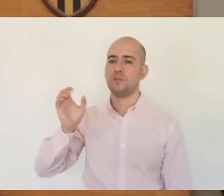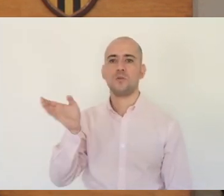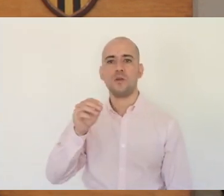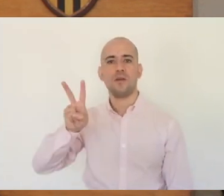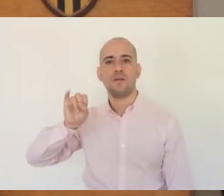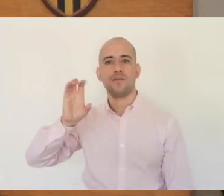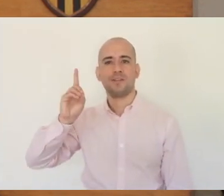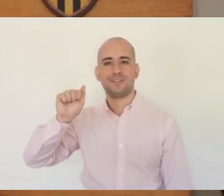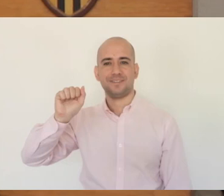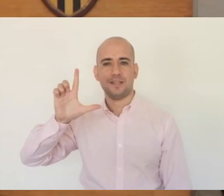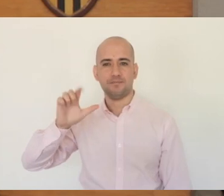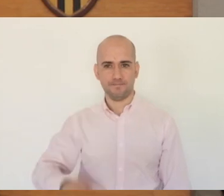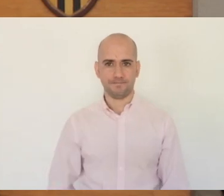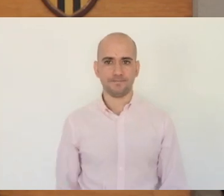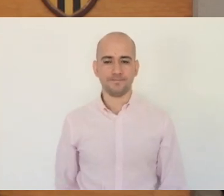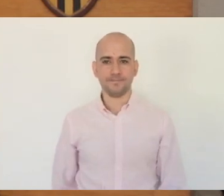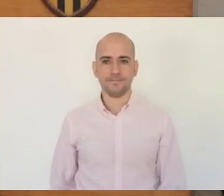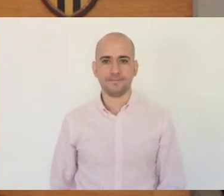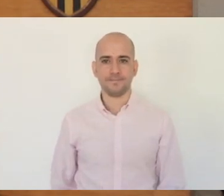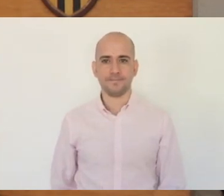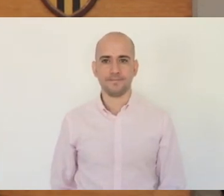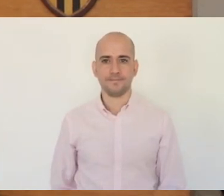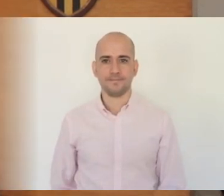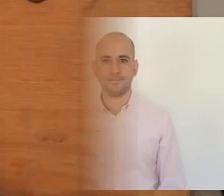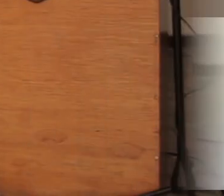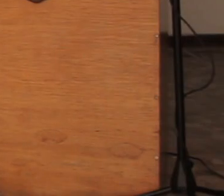Renato Eduardo Vidal Flores.